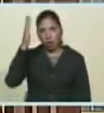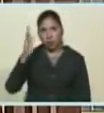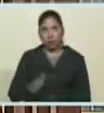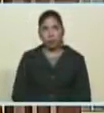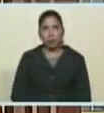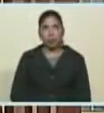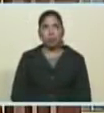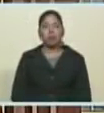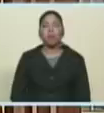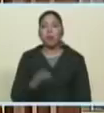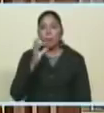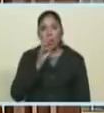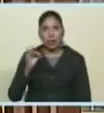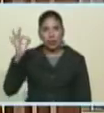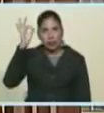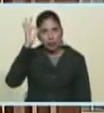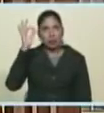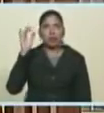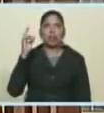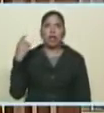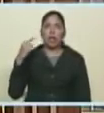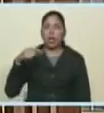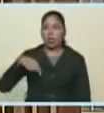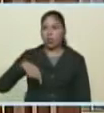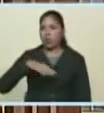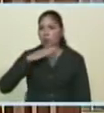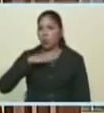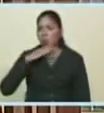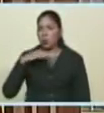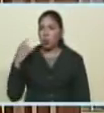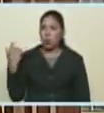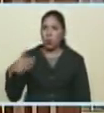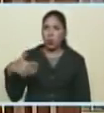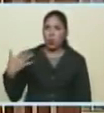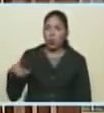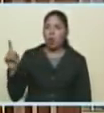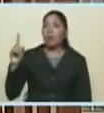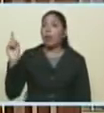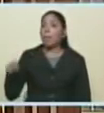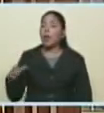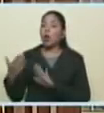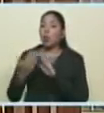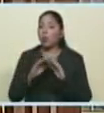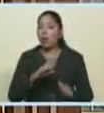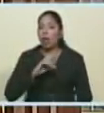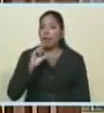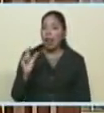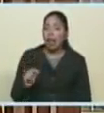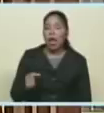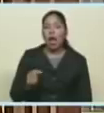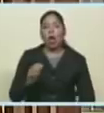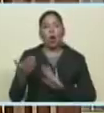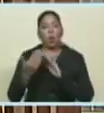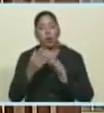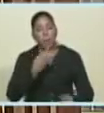siria, palestina, así como una gran comunidad italiana, de origen italiano,